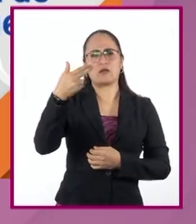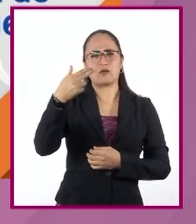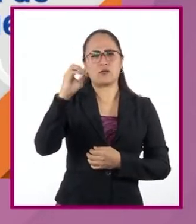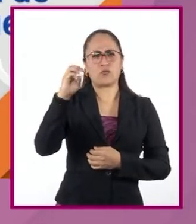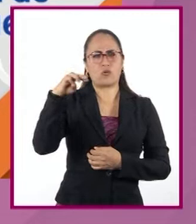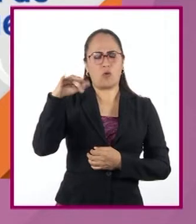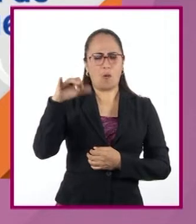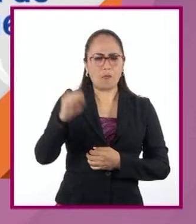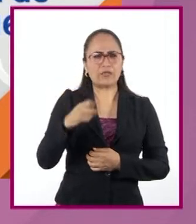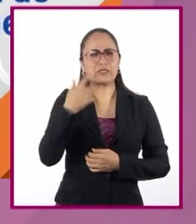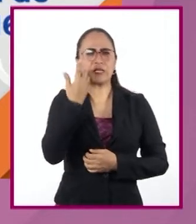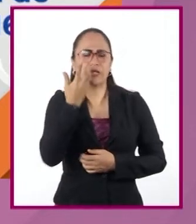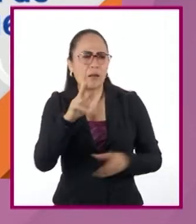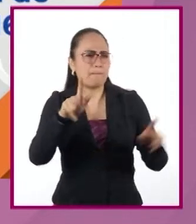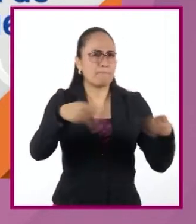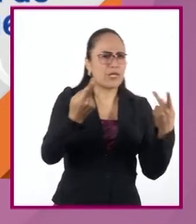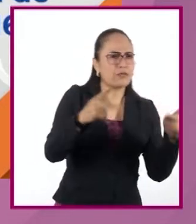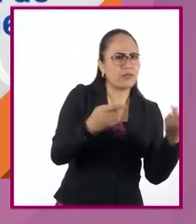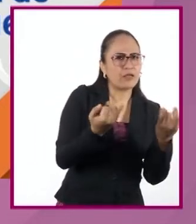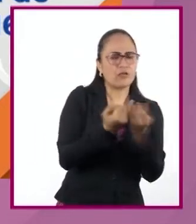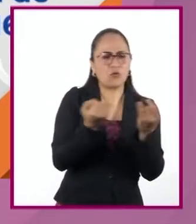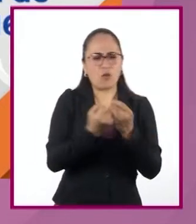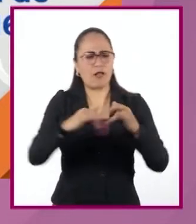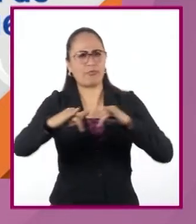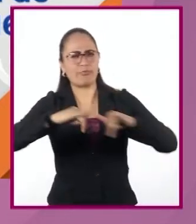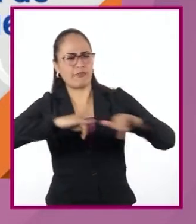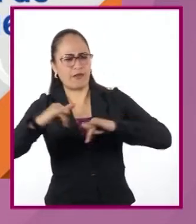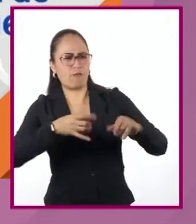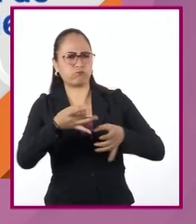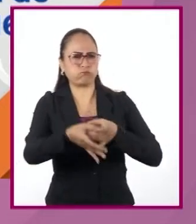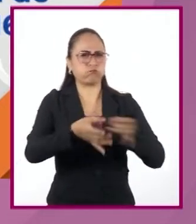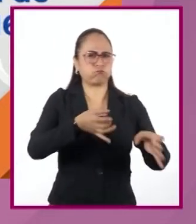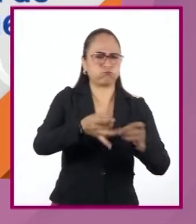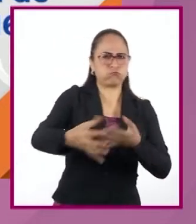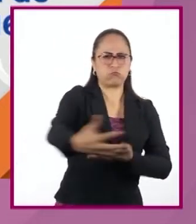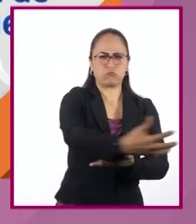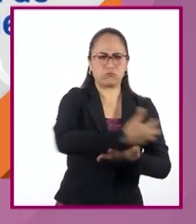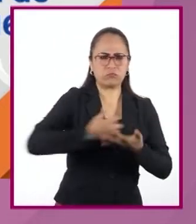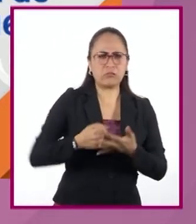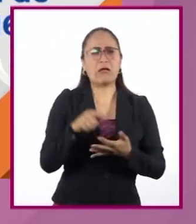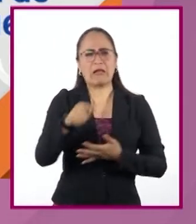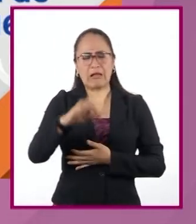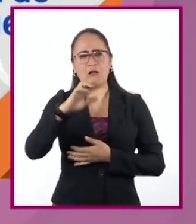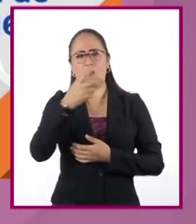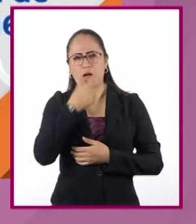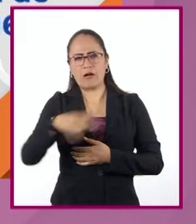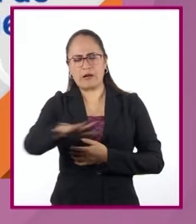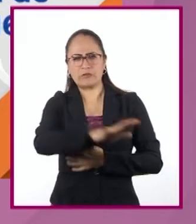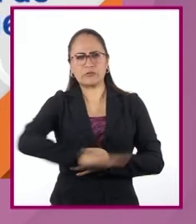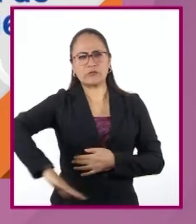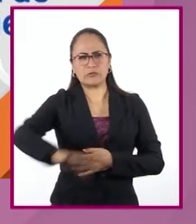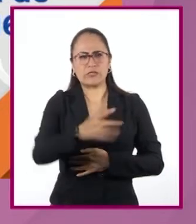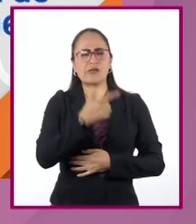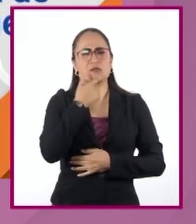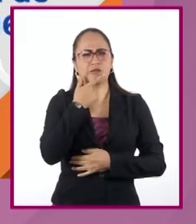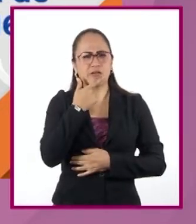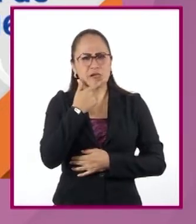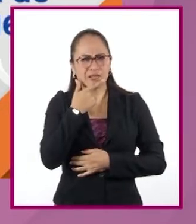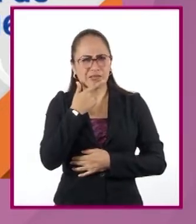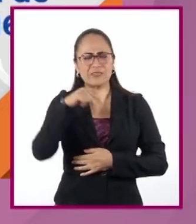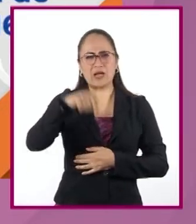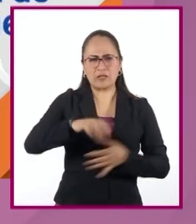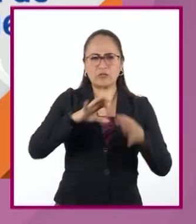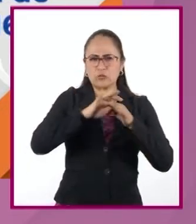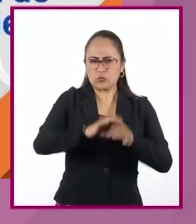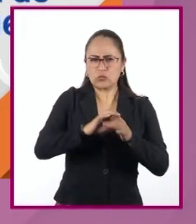y nuevas tierras. Connecticut fue legalmente reconocido como colonia inglesa en